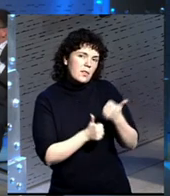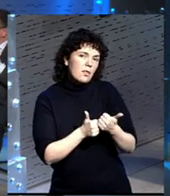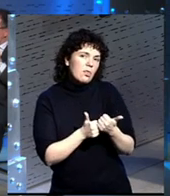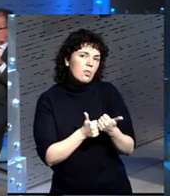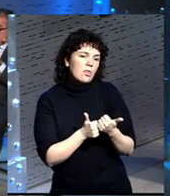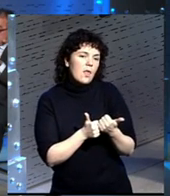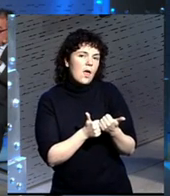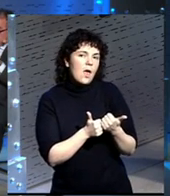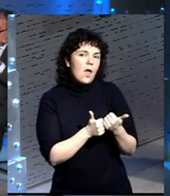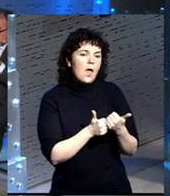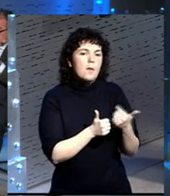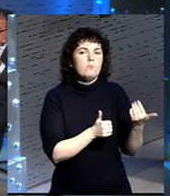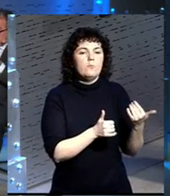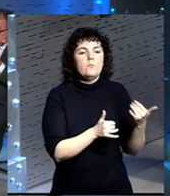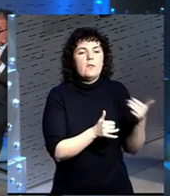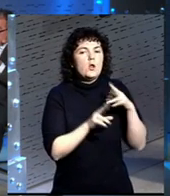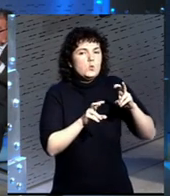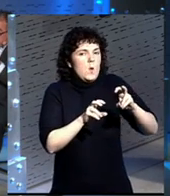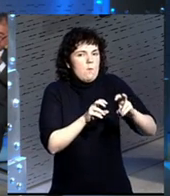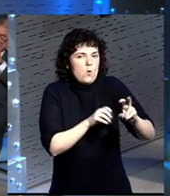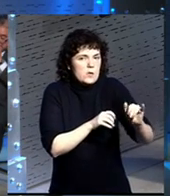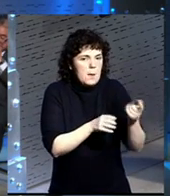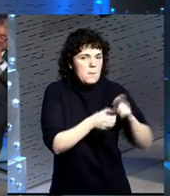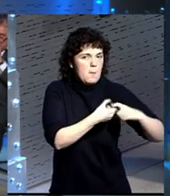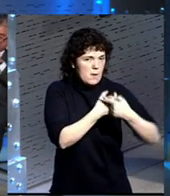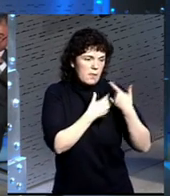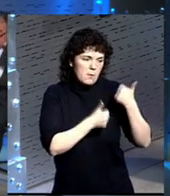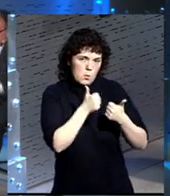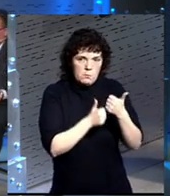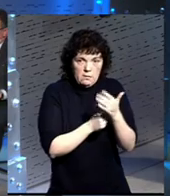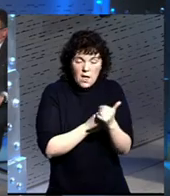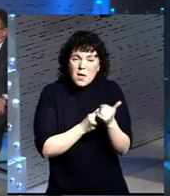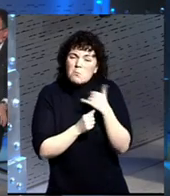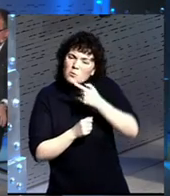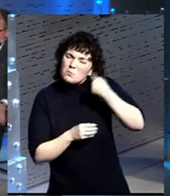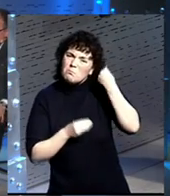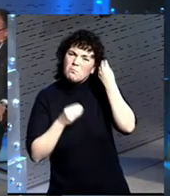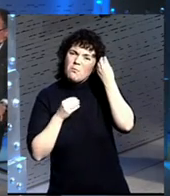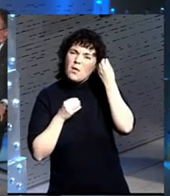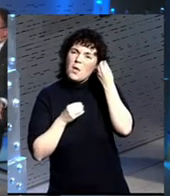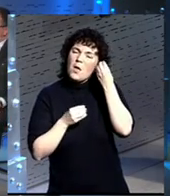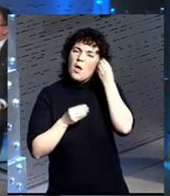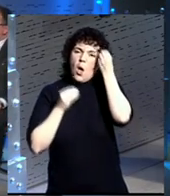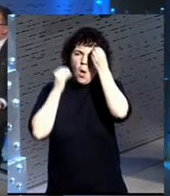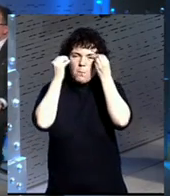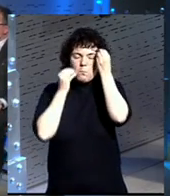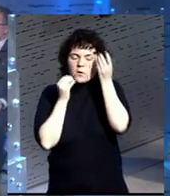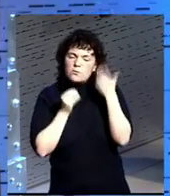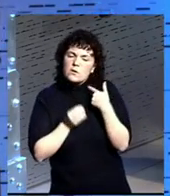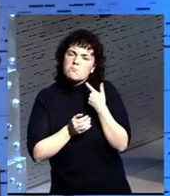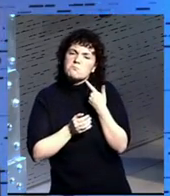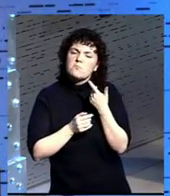los operadores existentes y de los nuevos entrantes. Pero también hay que tener en cuenta, desde mi punto de vista, que hay un elemento que